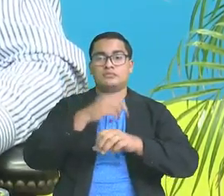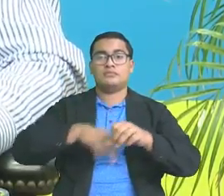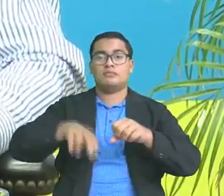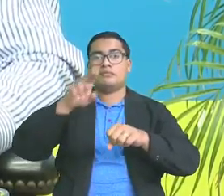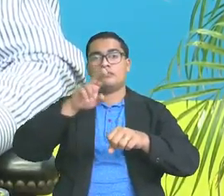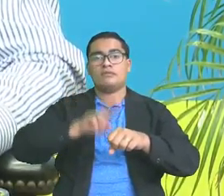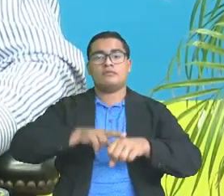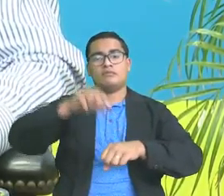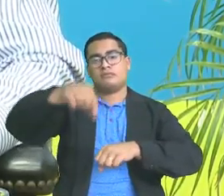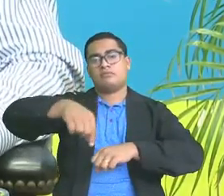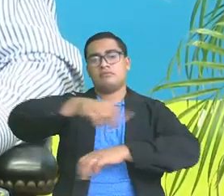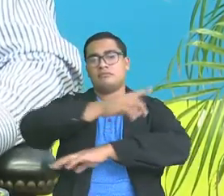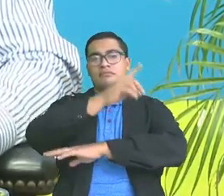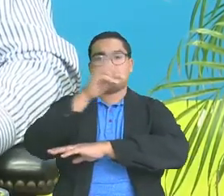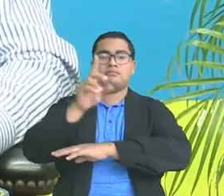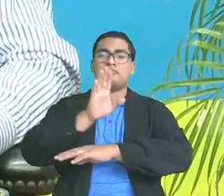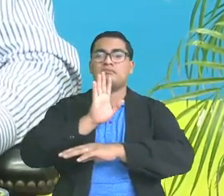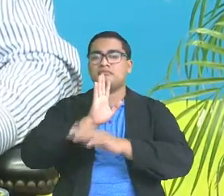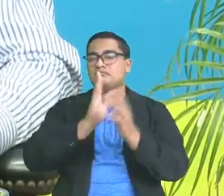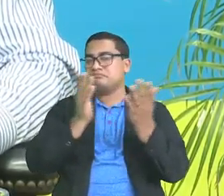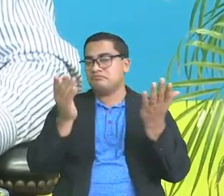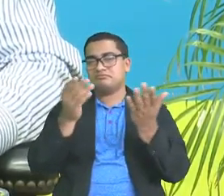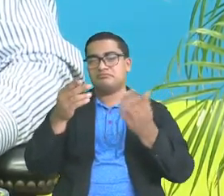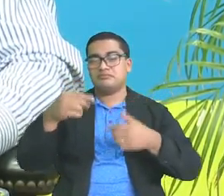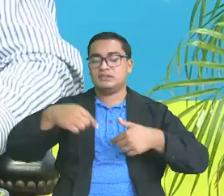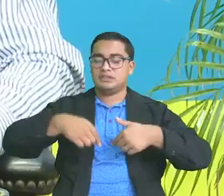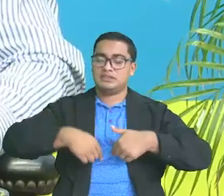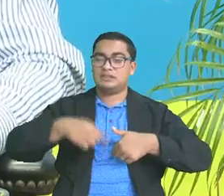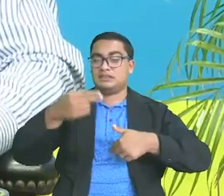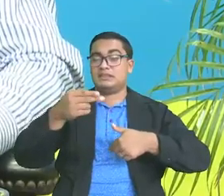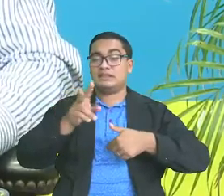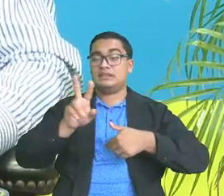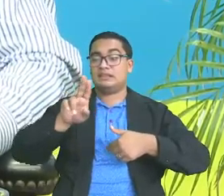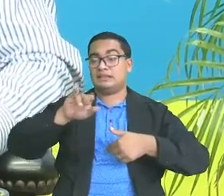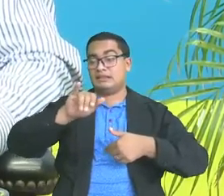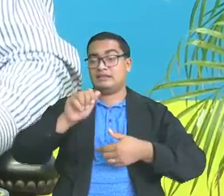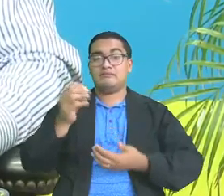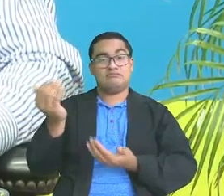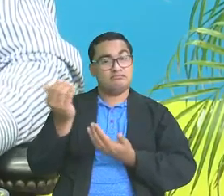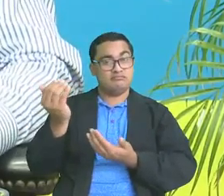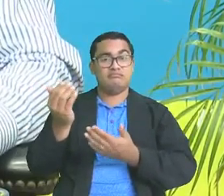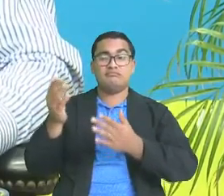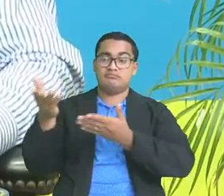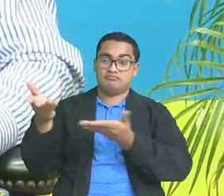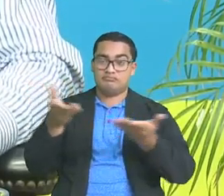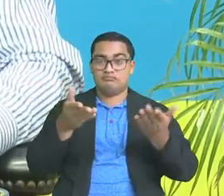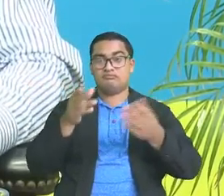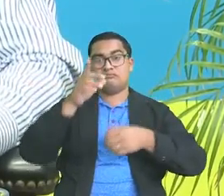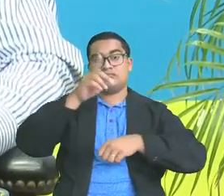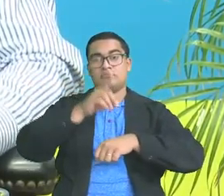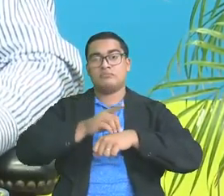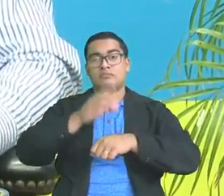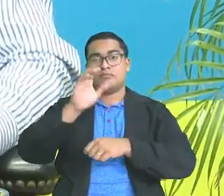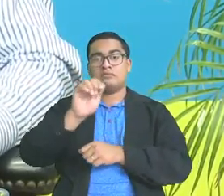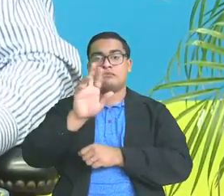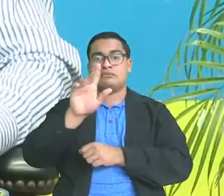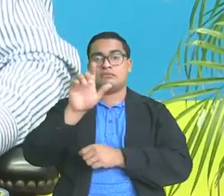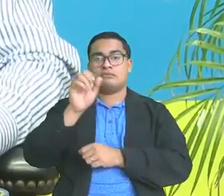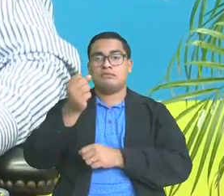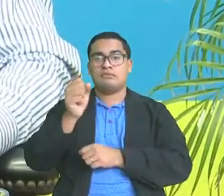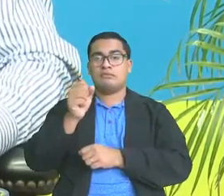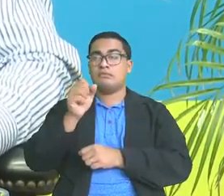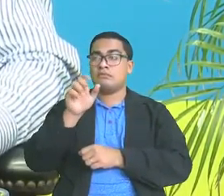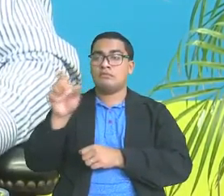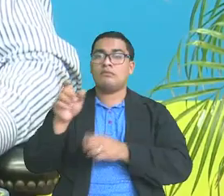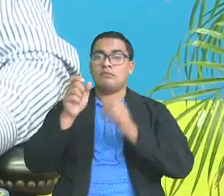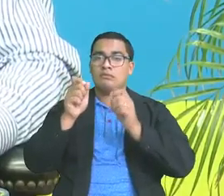Nacional. Hoy estamos hablando sobre las hernias en los recién nacidos. Tenemos como invitado al doctor Carlos Piqué, quien es cirujano